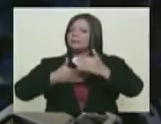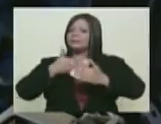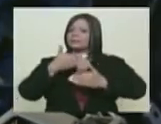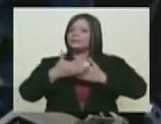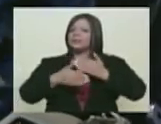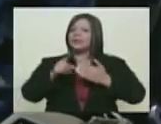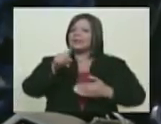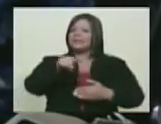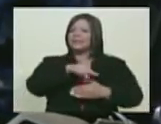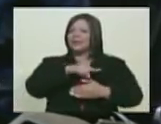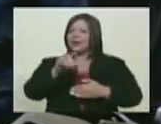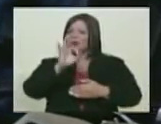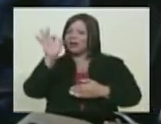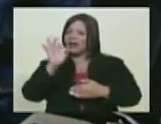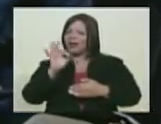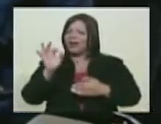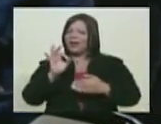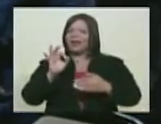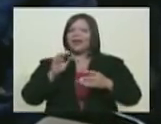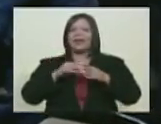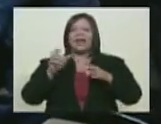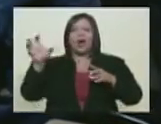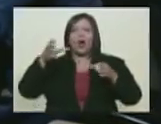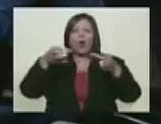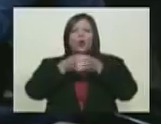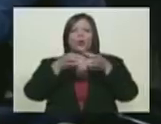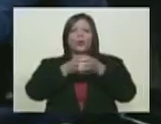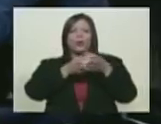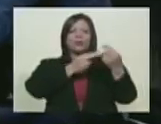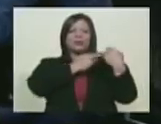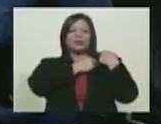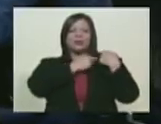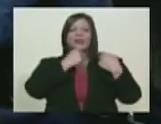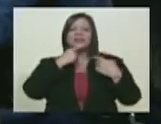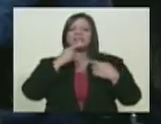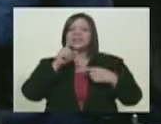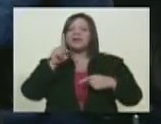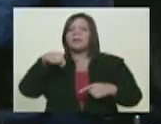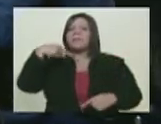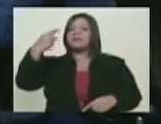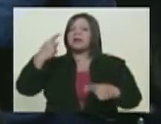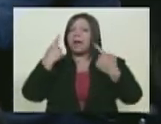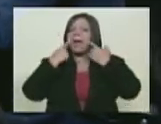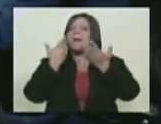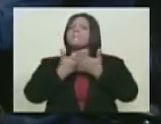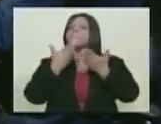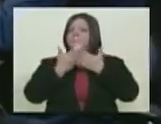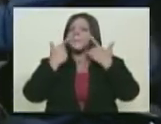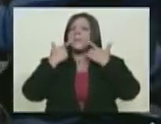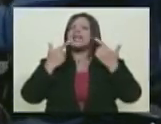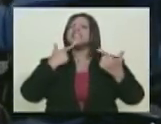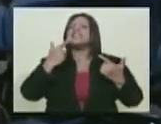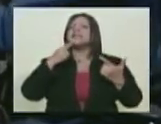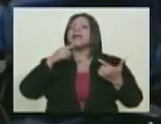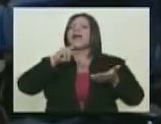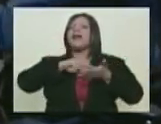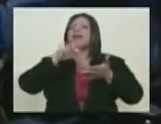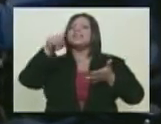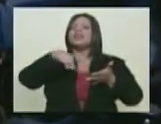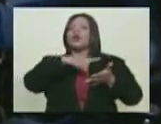en la calificación de riesgo que le dan las calificadoras de riesgo a Venezuela a partir del día de mañana. Porque habiendo